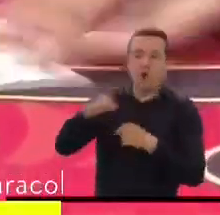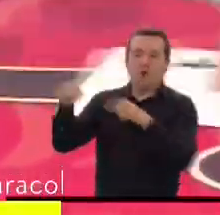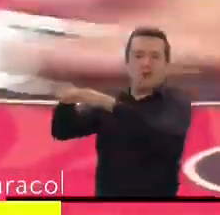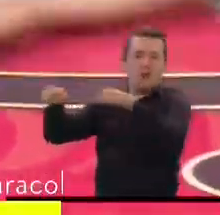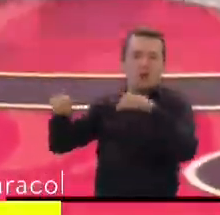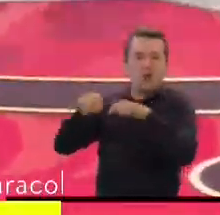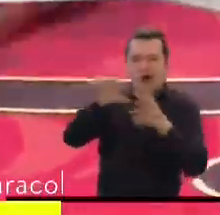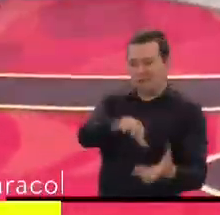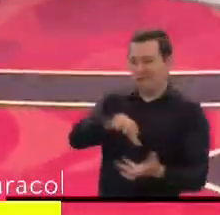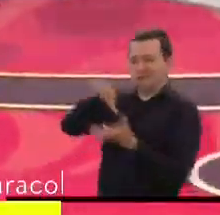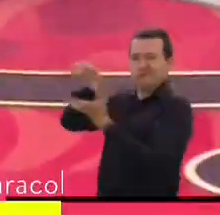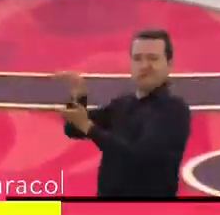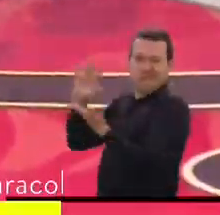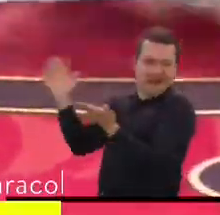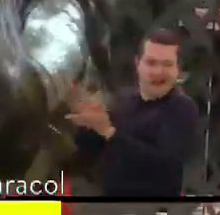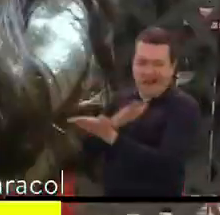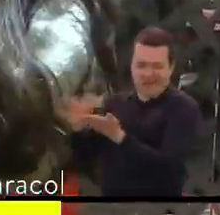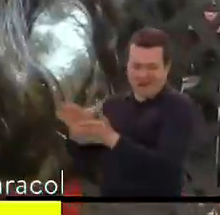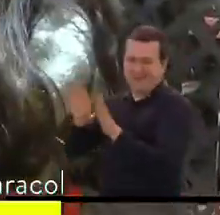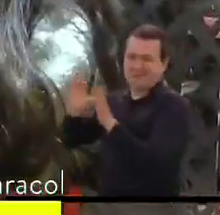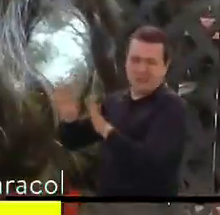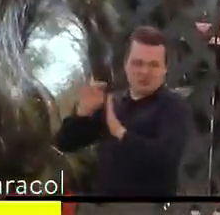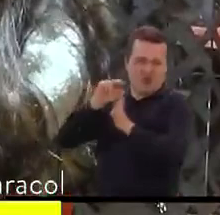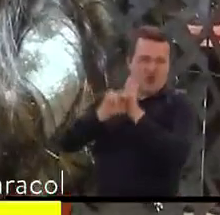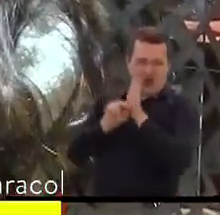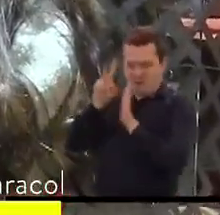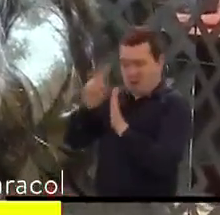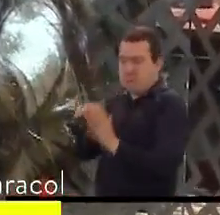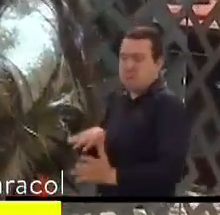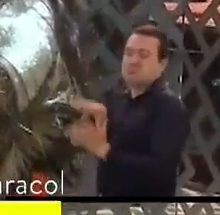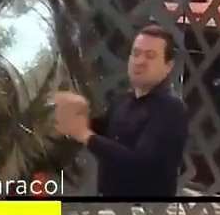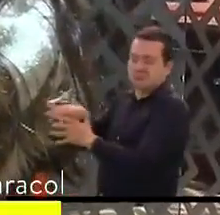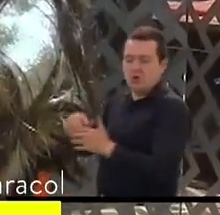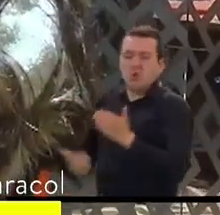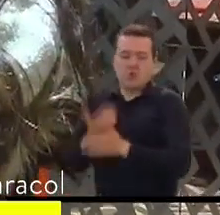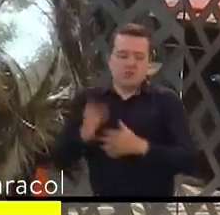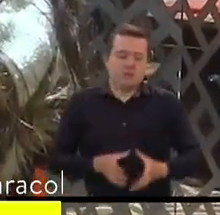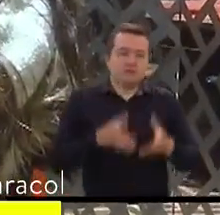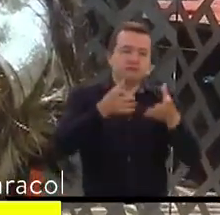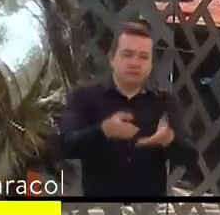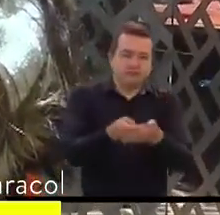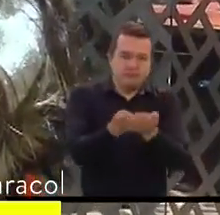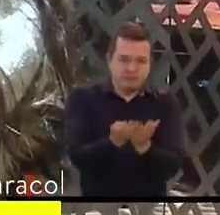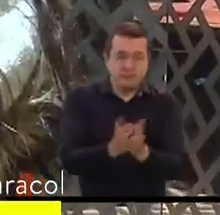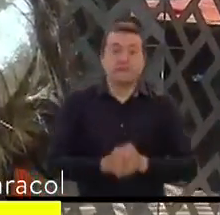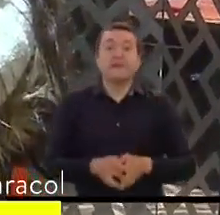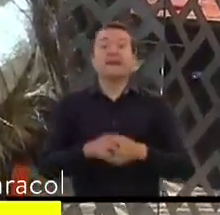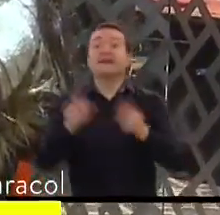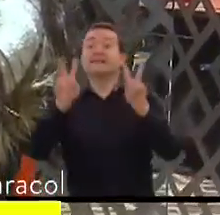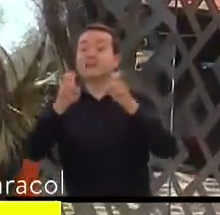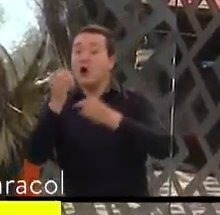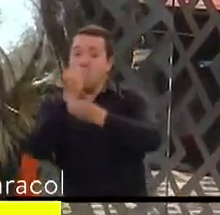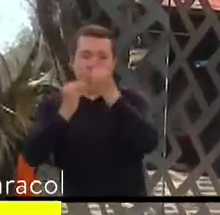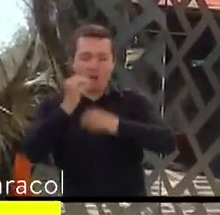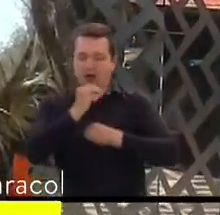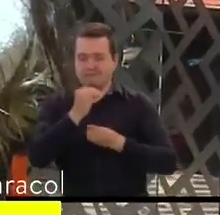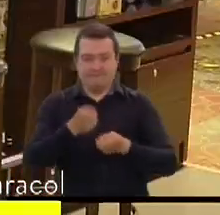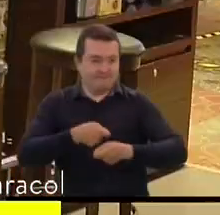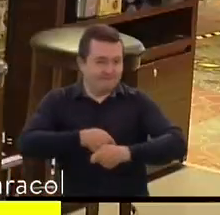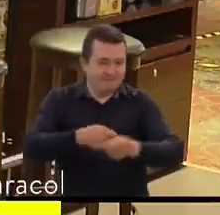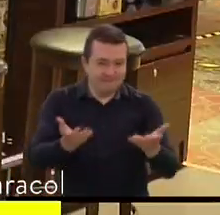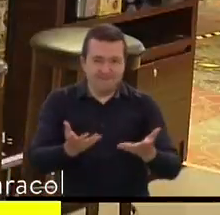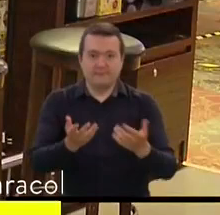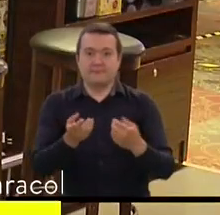tiempo exigido por las normas de salubridad. La venta de alimentos y bebidas alcohólicas estarán restringidas en estos